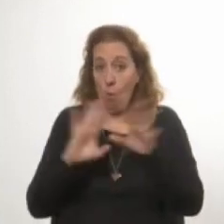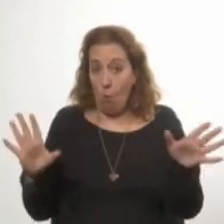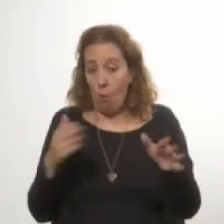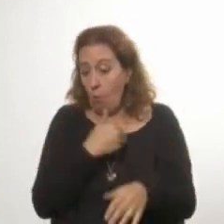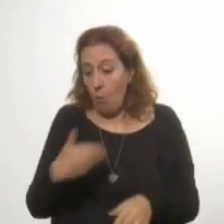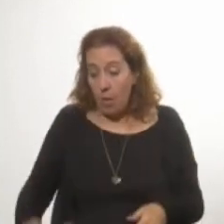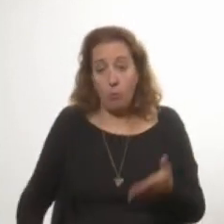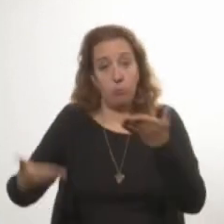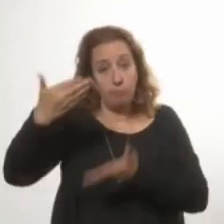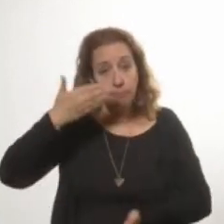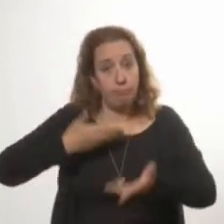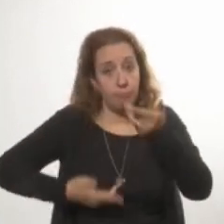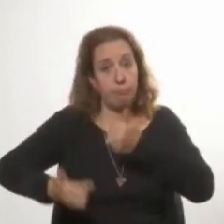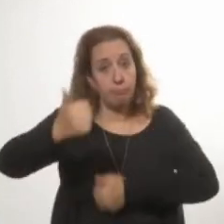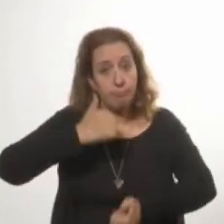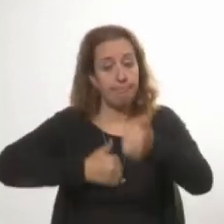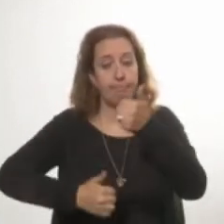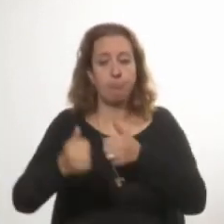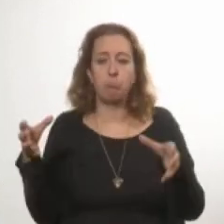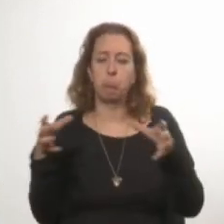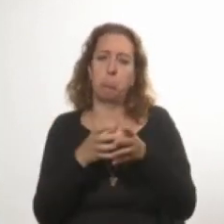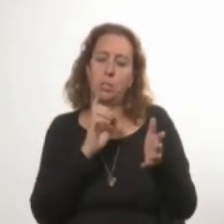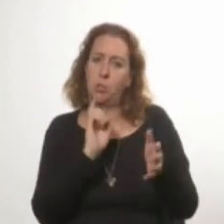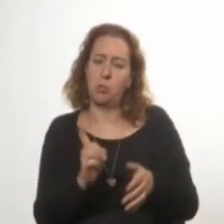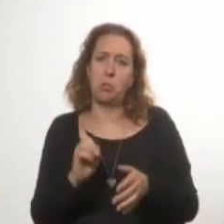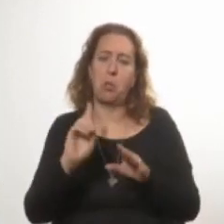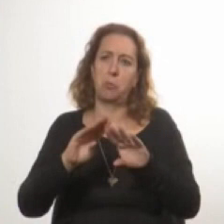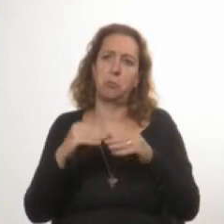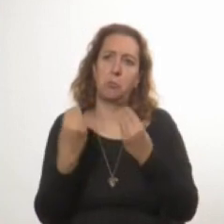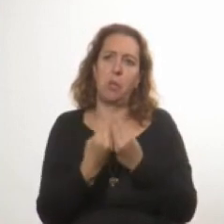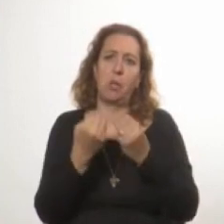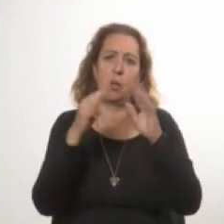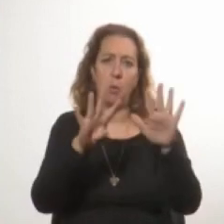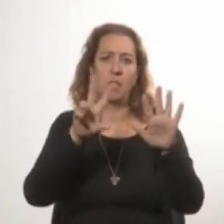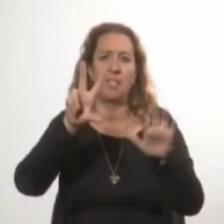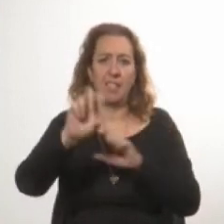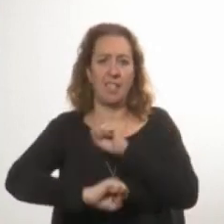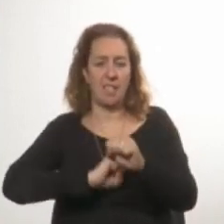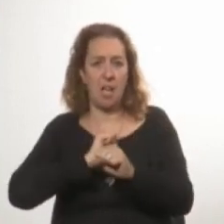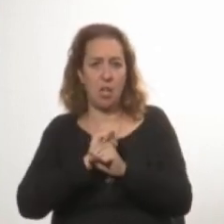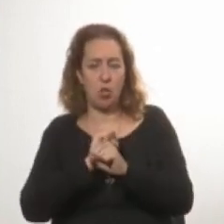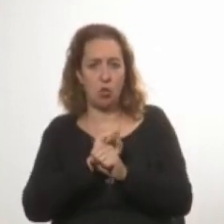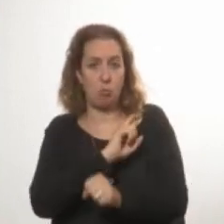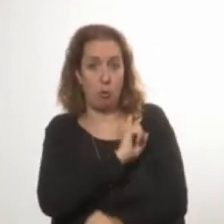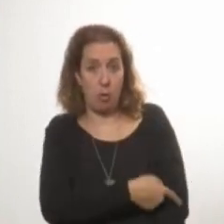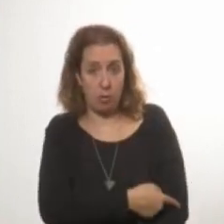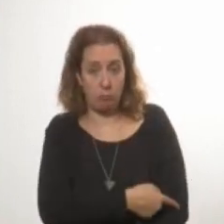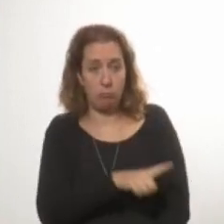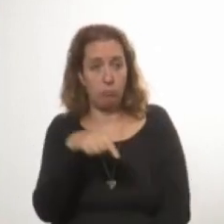se alternaban, donde el Partido Colorado, luego de 93 años de ejercer el poder,